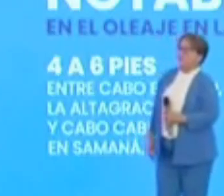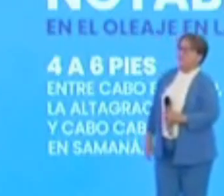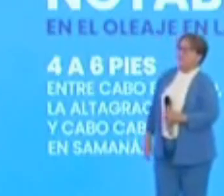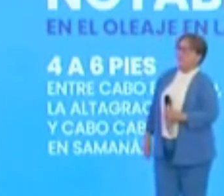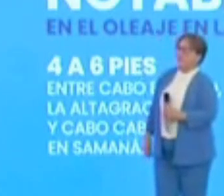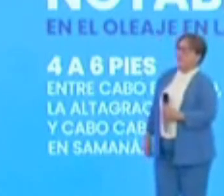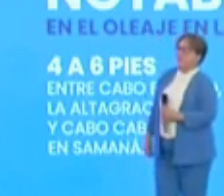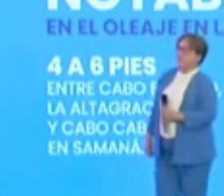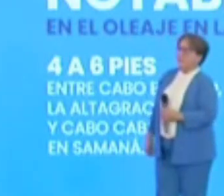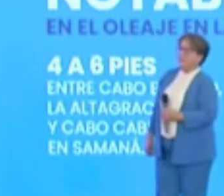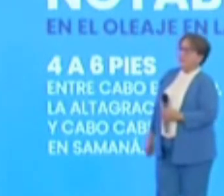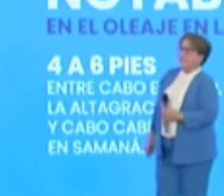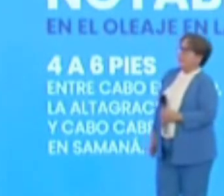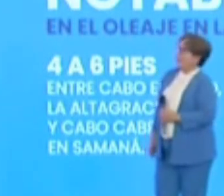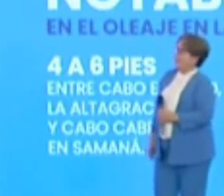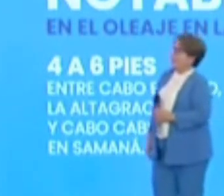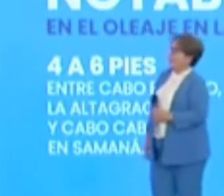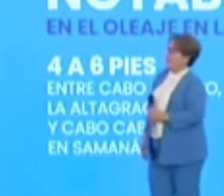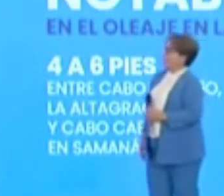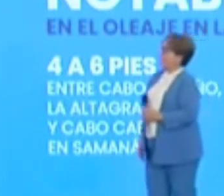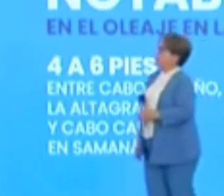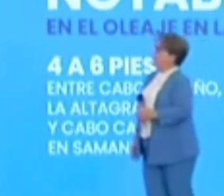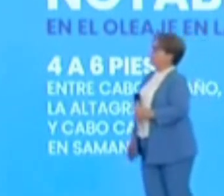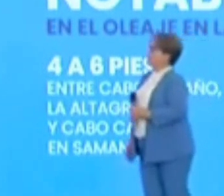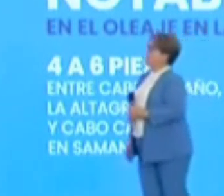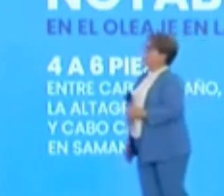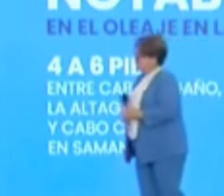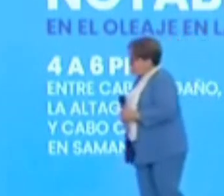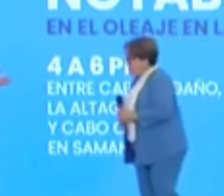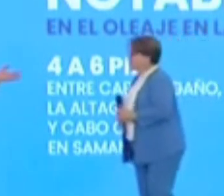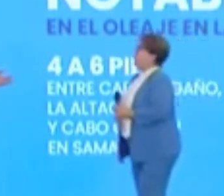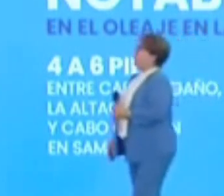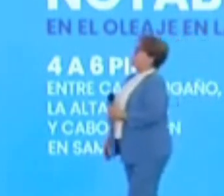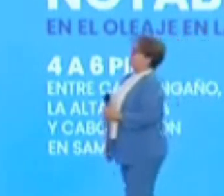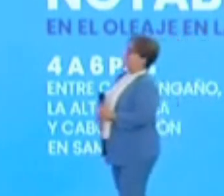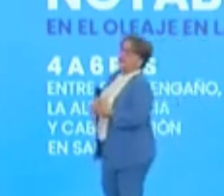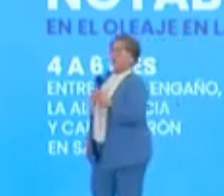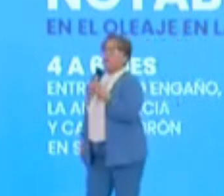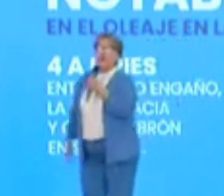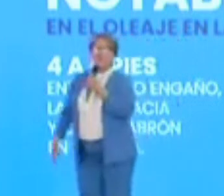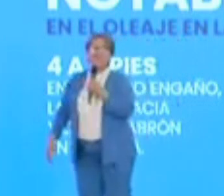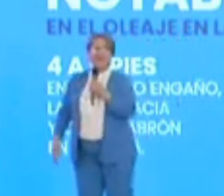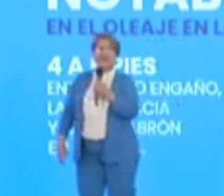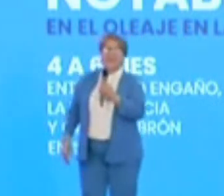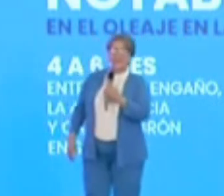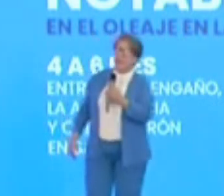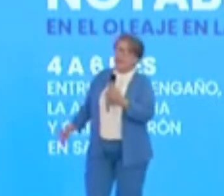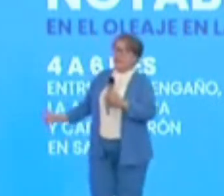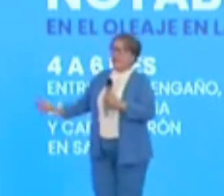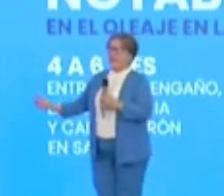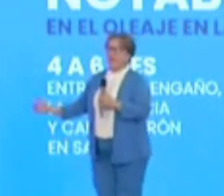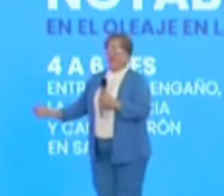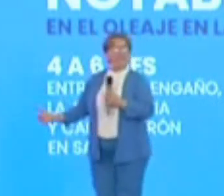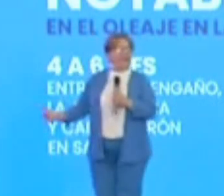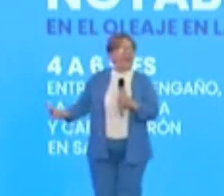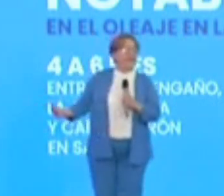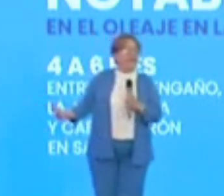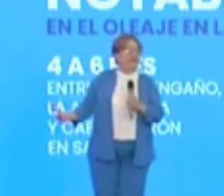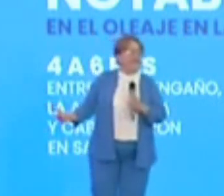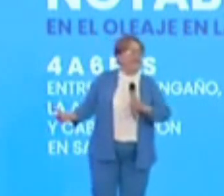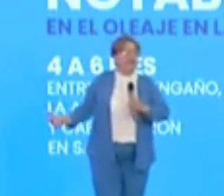Gloria Ceballos pueda darnos los detalles porque aquí hay aspectos técnicos. Por favor, ingeniero. Muy buenas tardes, señor presidente,